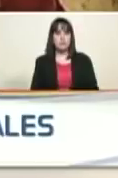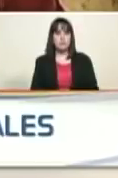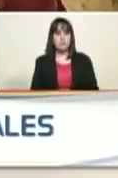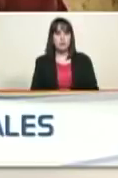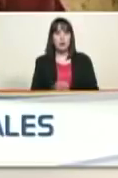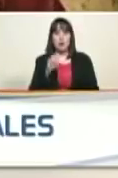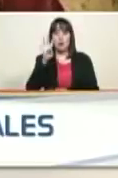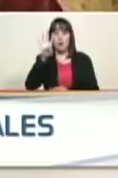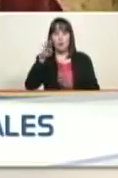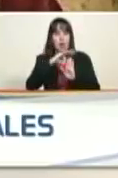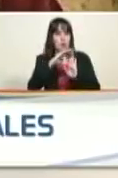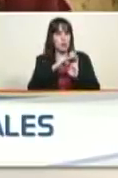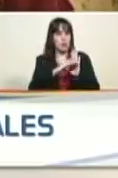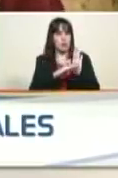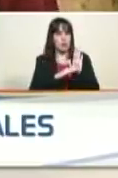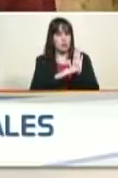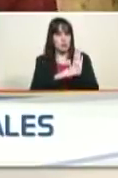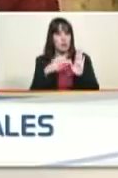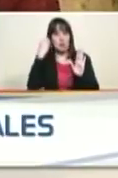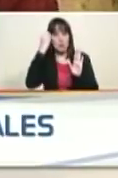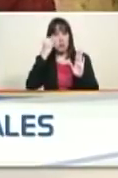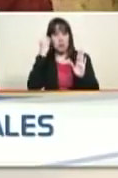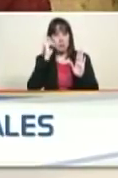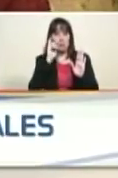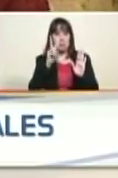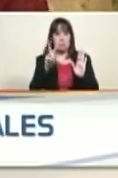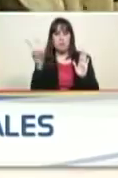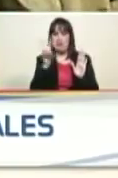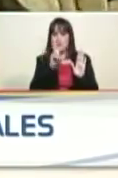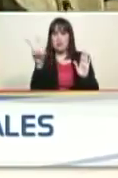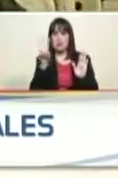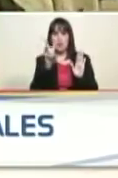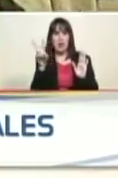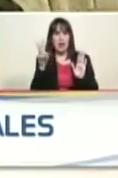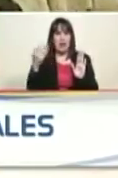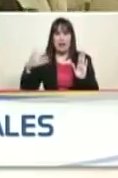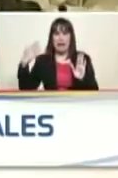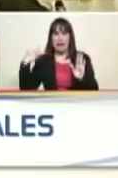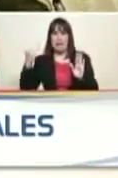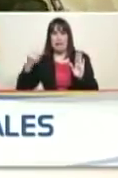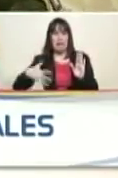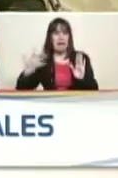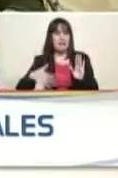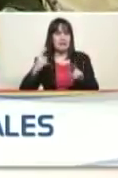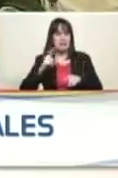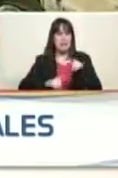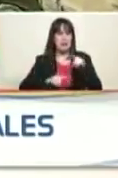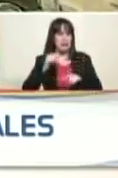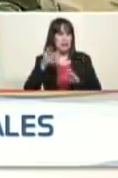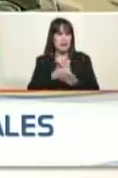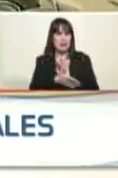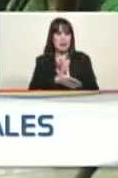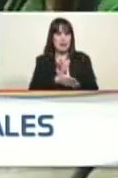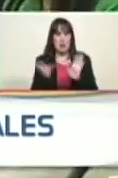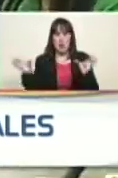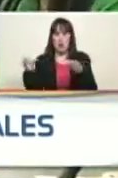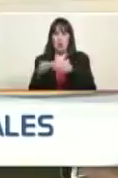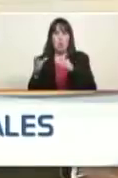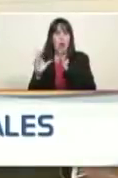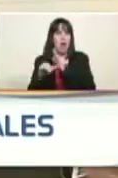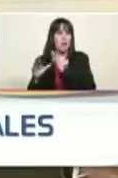Cuarta línea, los precios. Fíjense ustedes la Venezuela absurda, la Venezuela especulativa, la Venezuela de sectores